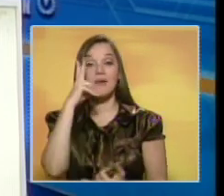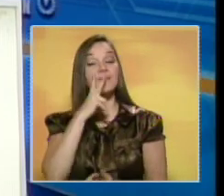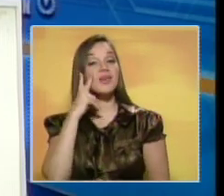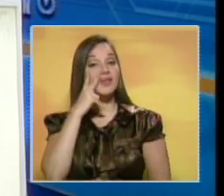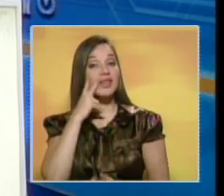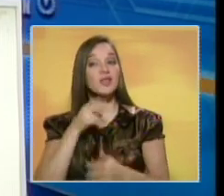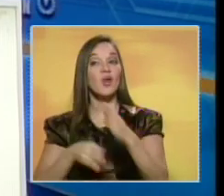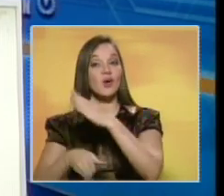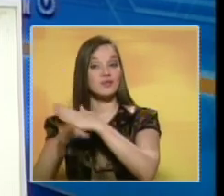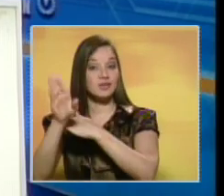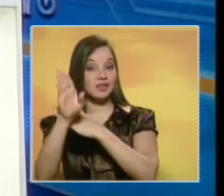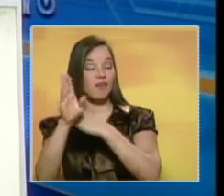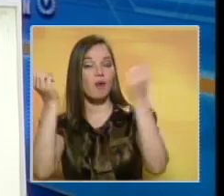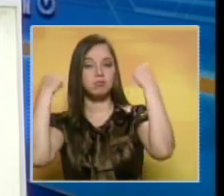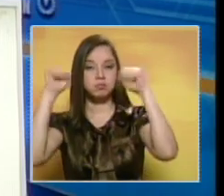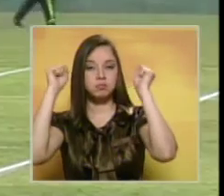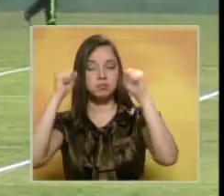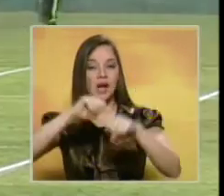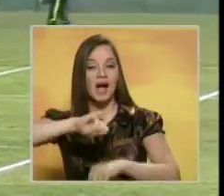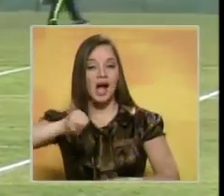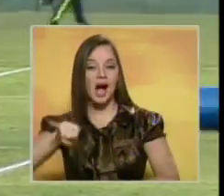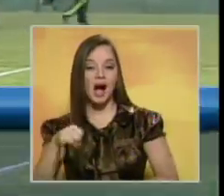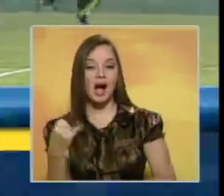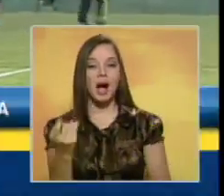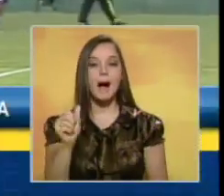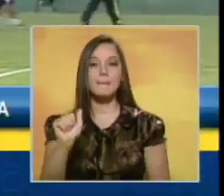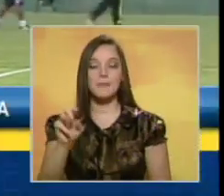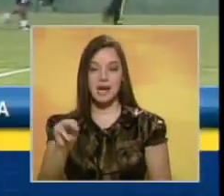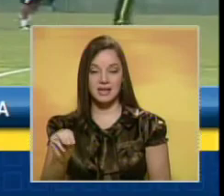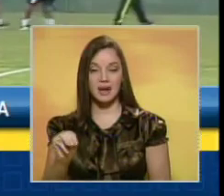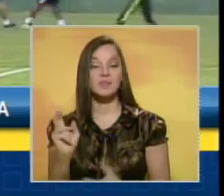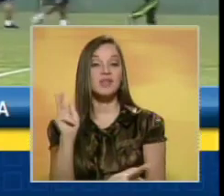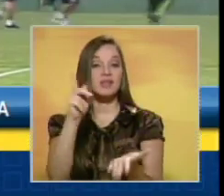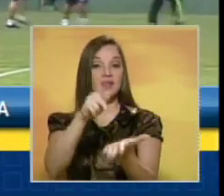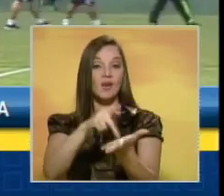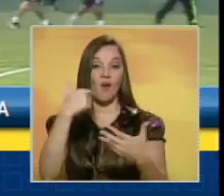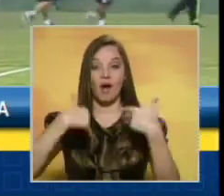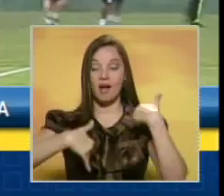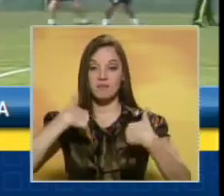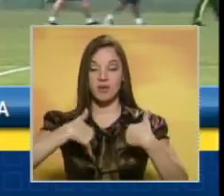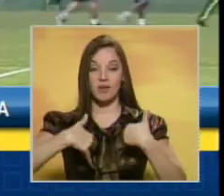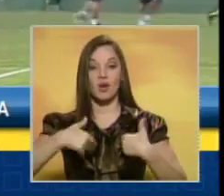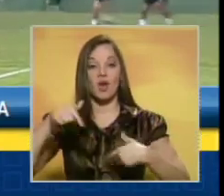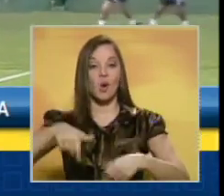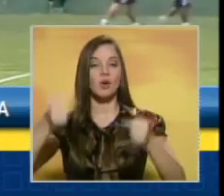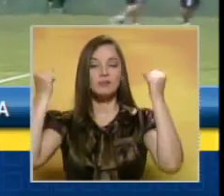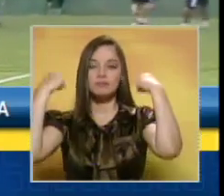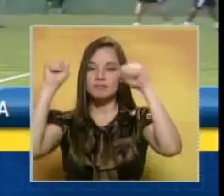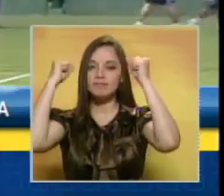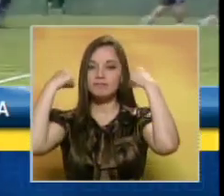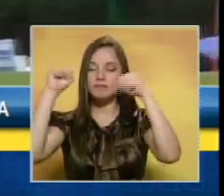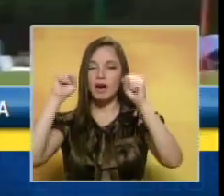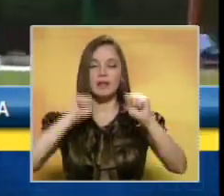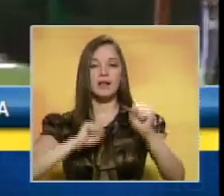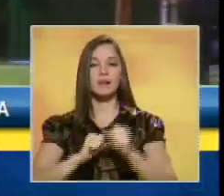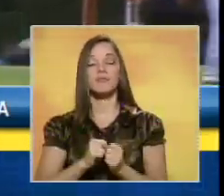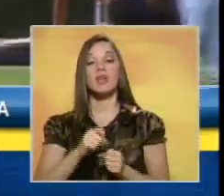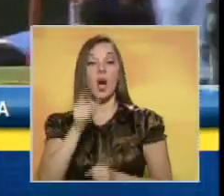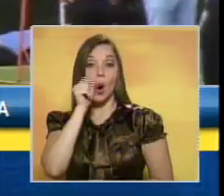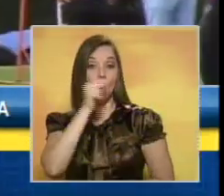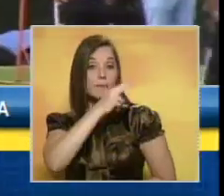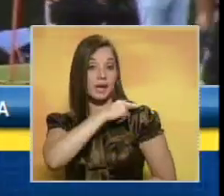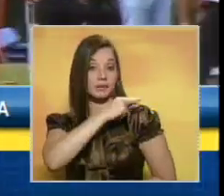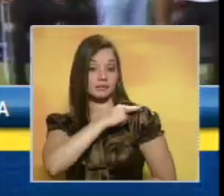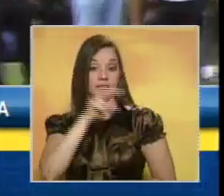este viernes el tercer partido amistoso del año. La selección nacional llegó este miércoles a Montego Bay y hoy continuarán los entrenamientos. El director